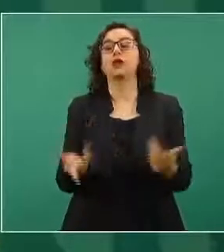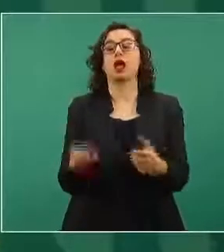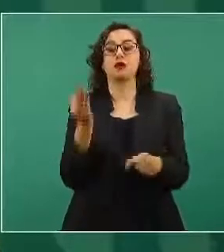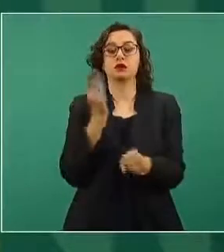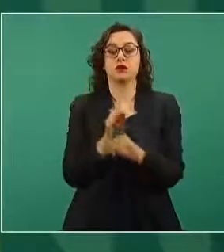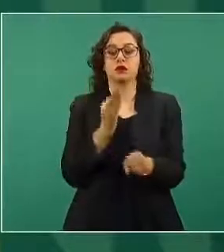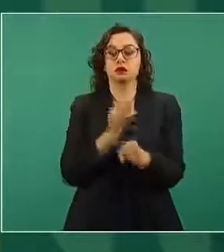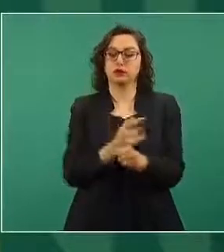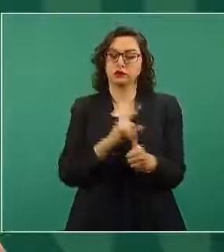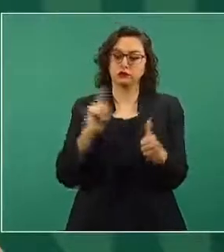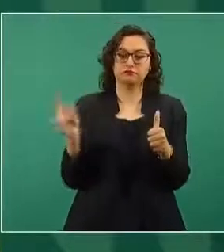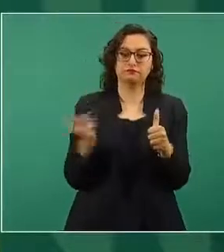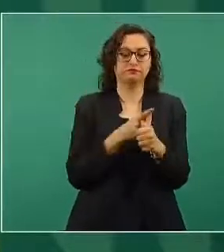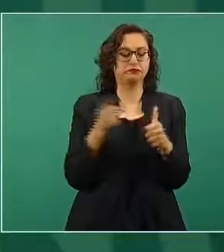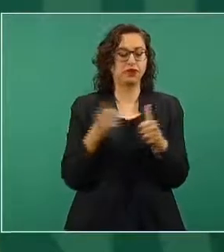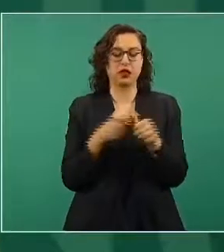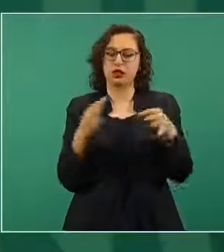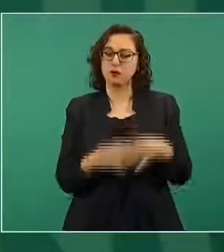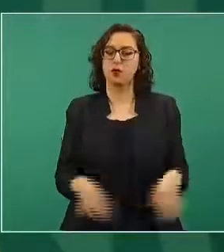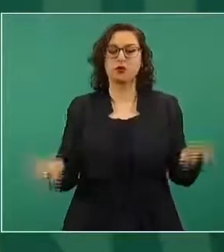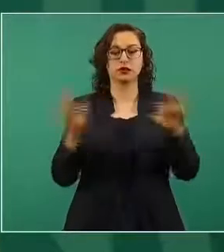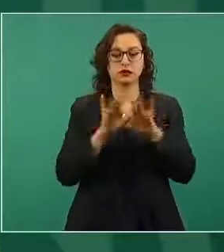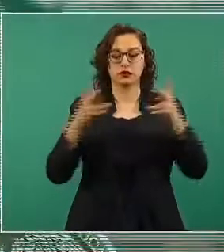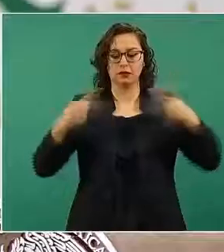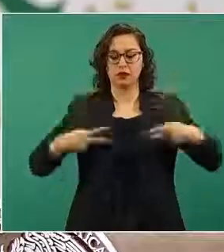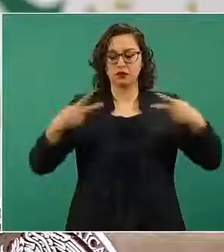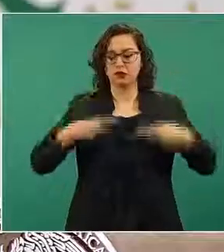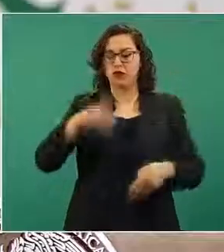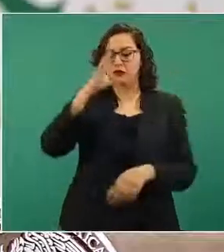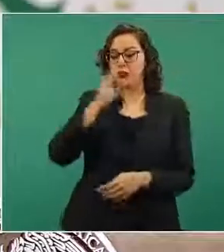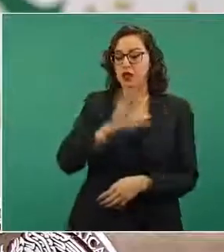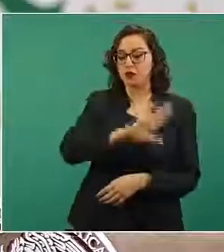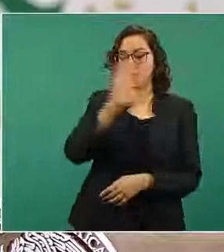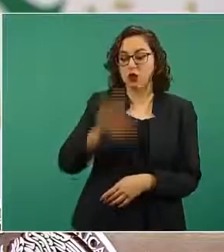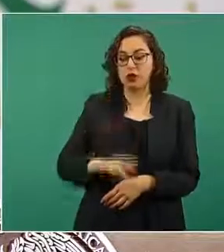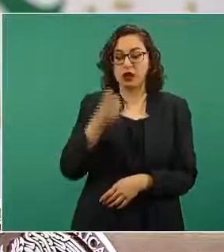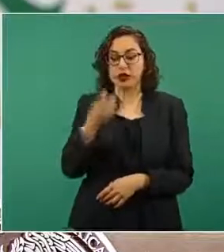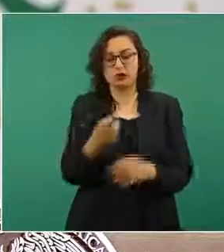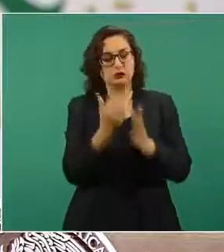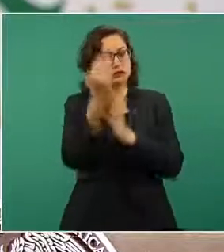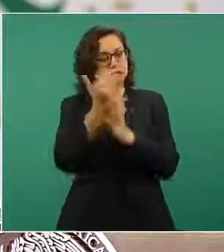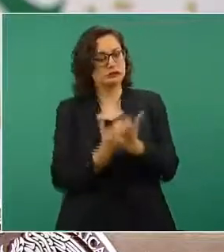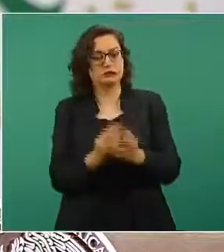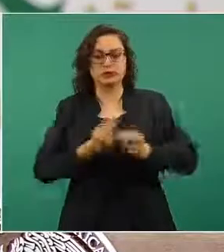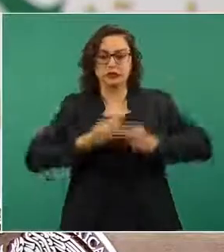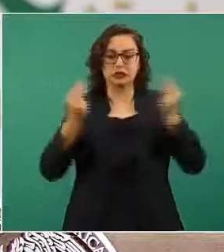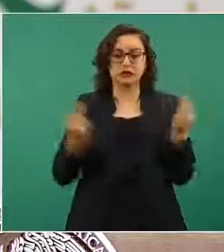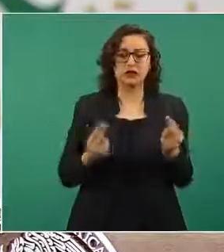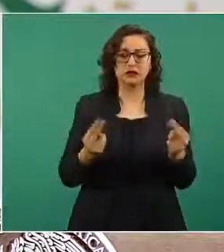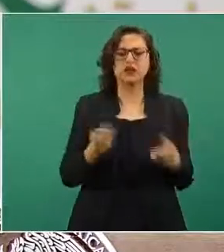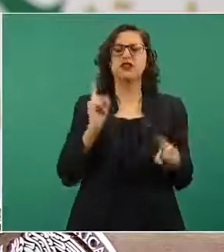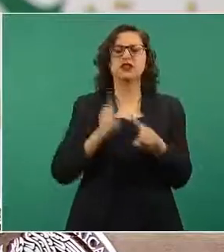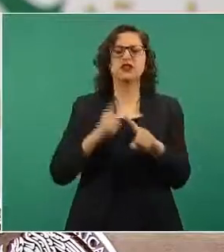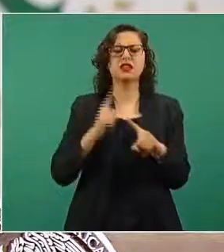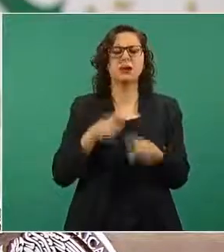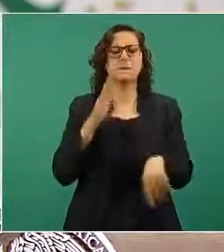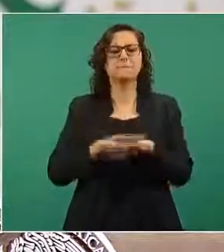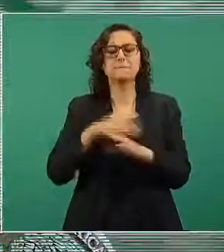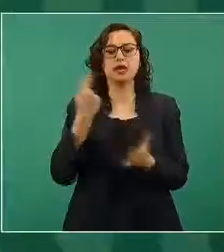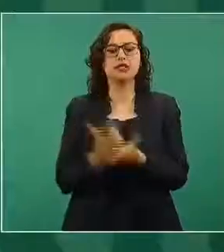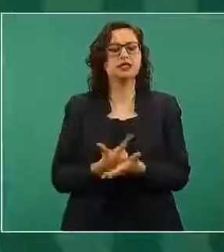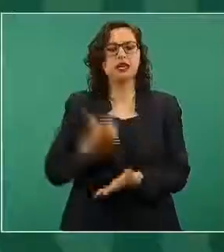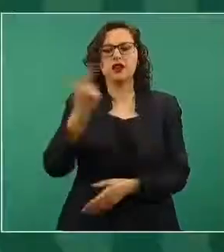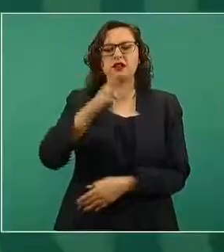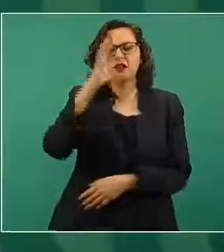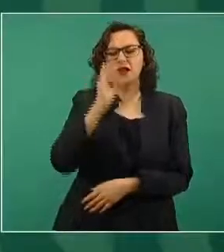metas, reducir la mortalidad vacunando a las personas adultas mayores, que son quienes tienen la mayor susceptibilidad